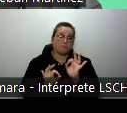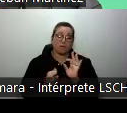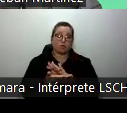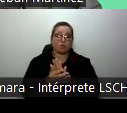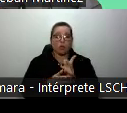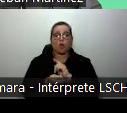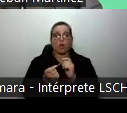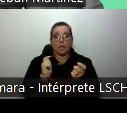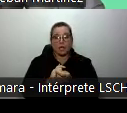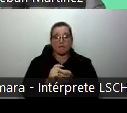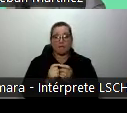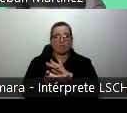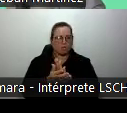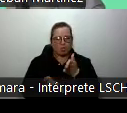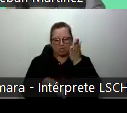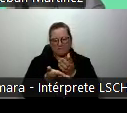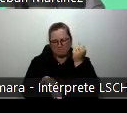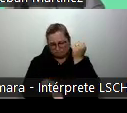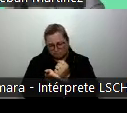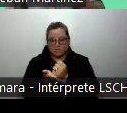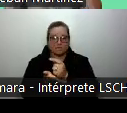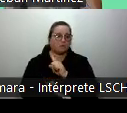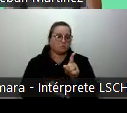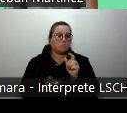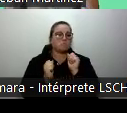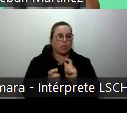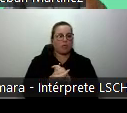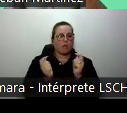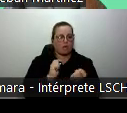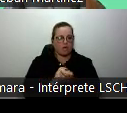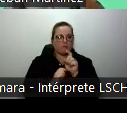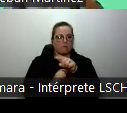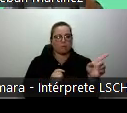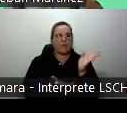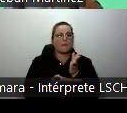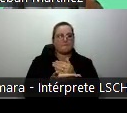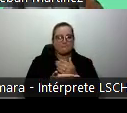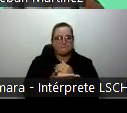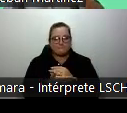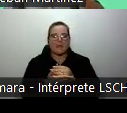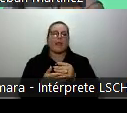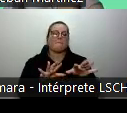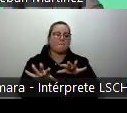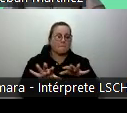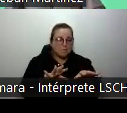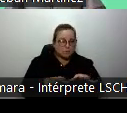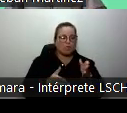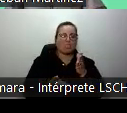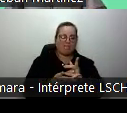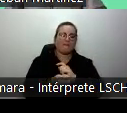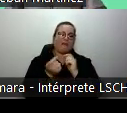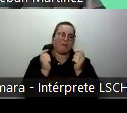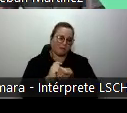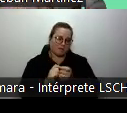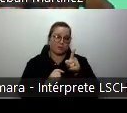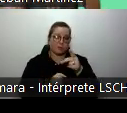tiene que estar tallado en piedra Así que si tu meta cambia tu plan de acción Sí o sí tiene que cambiar y ojo con esto si tu plan de